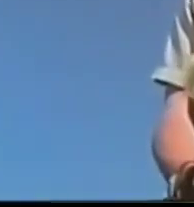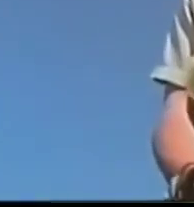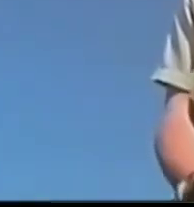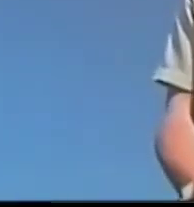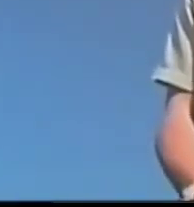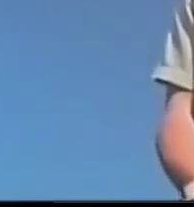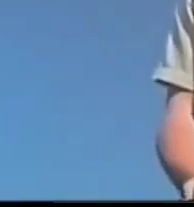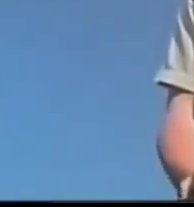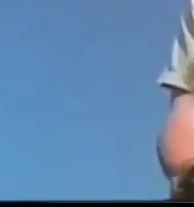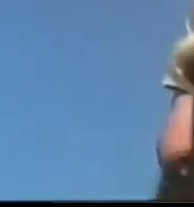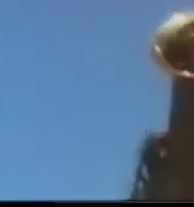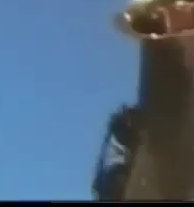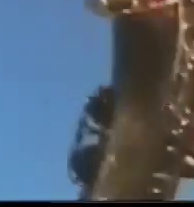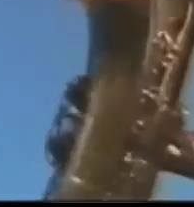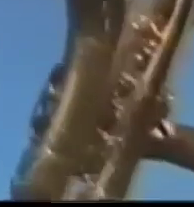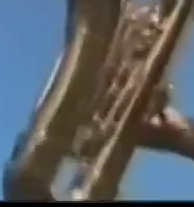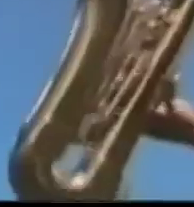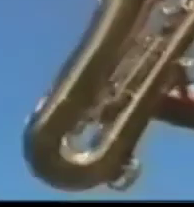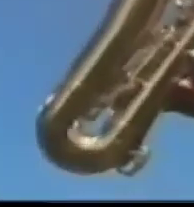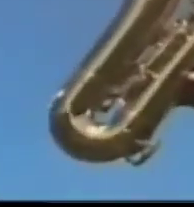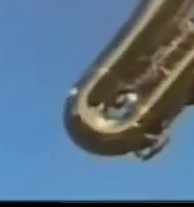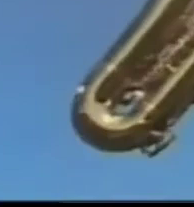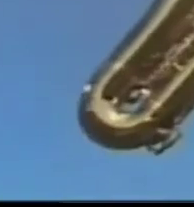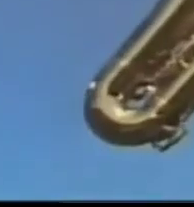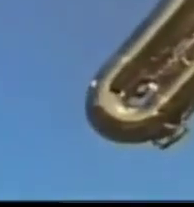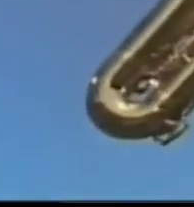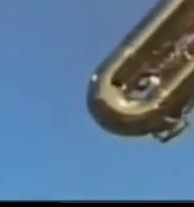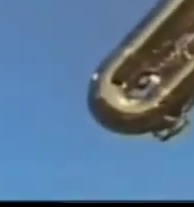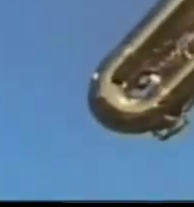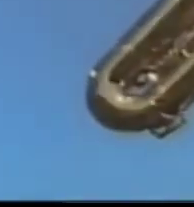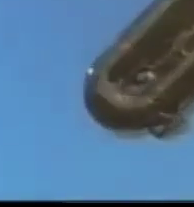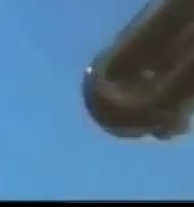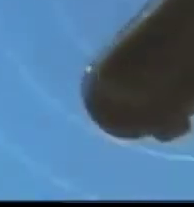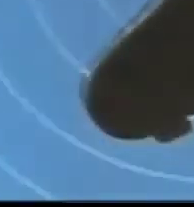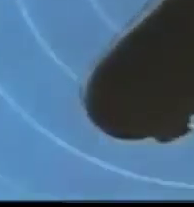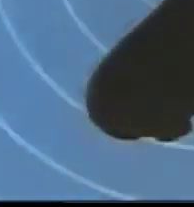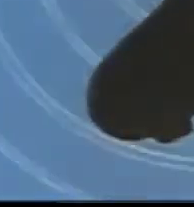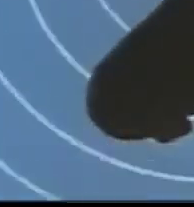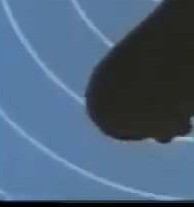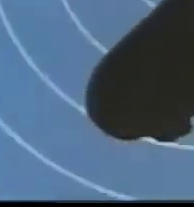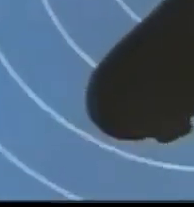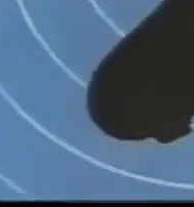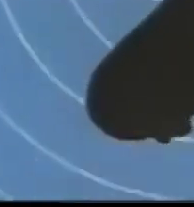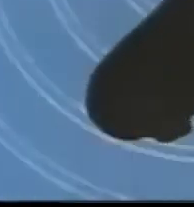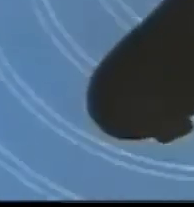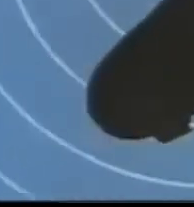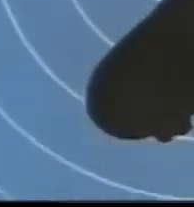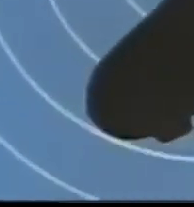fuerza ni tono. Lo que tienen las ondas sonoras es frecuencia y amplitud.